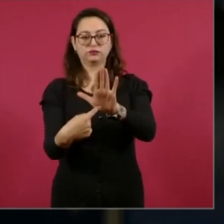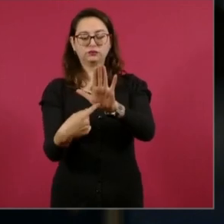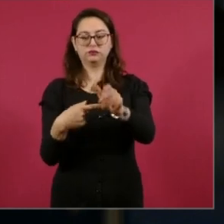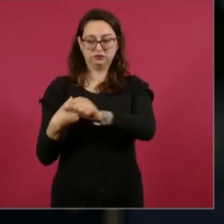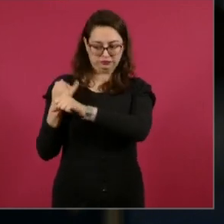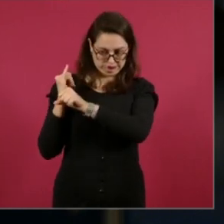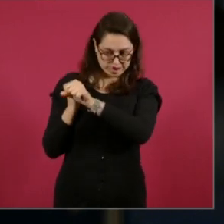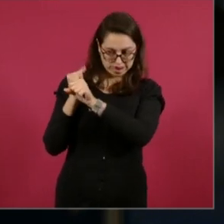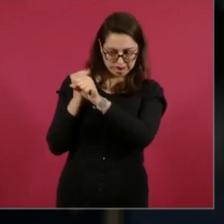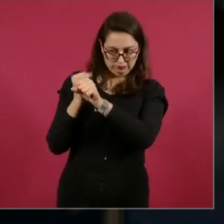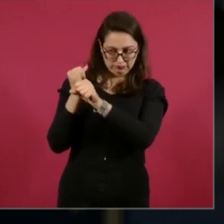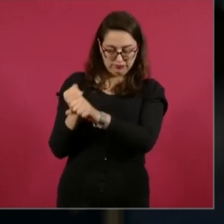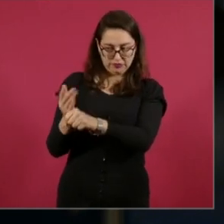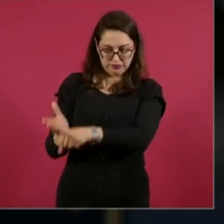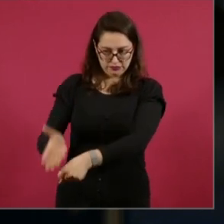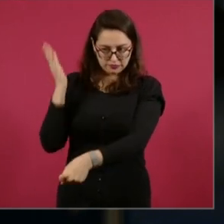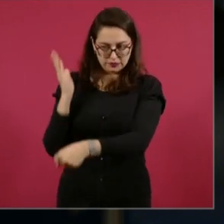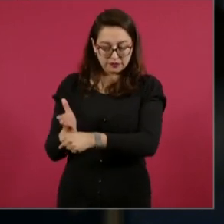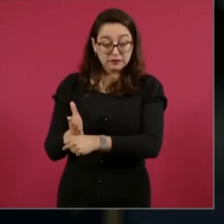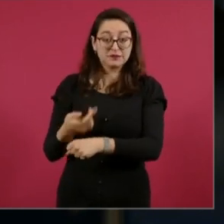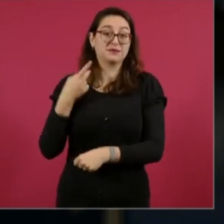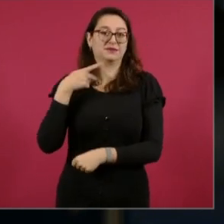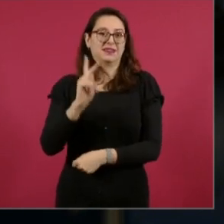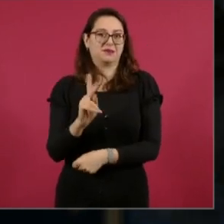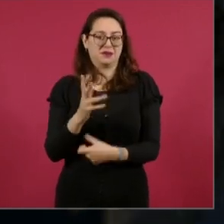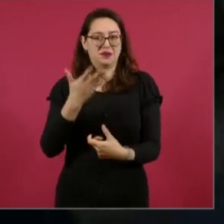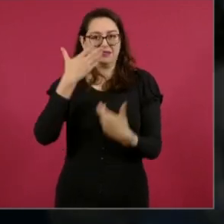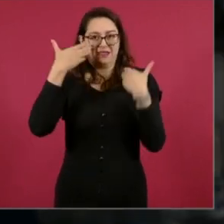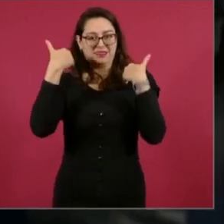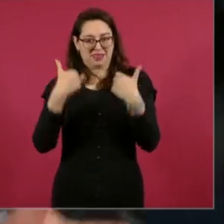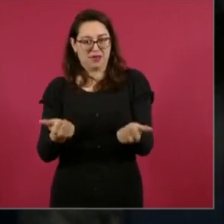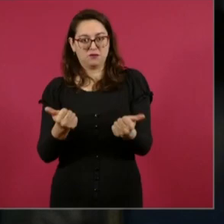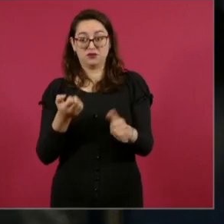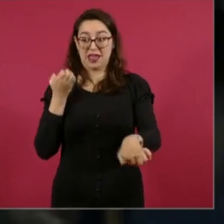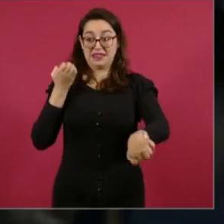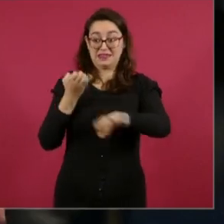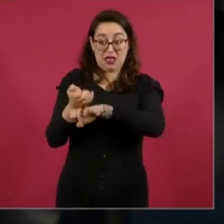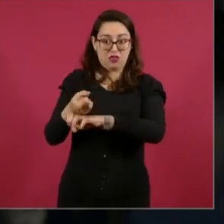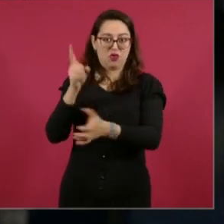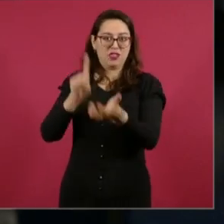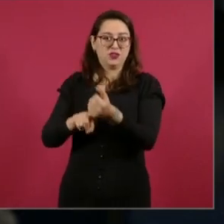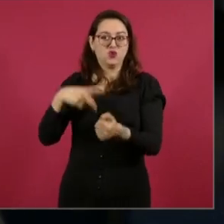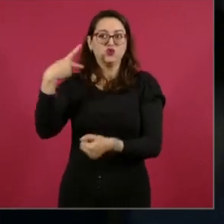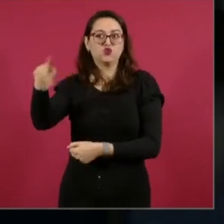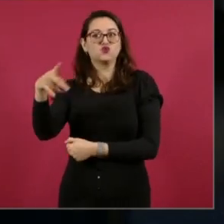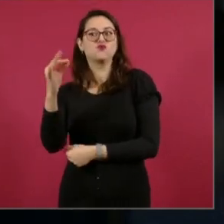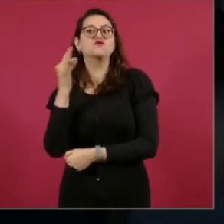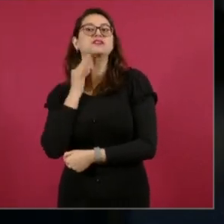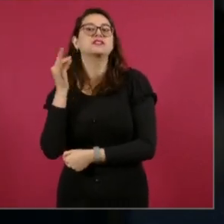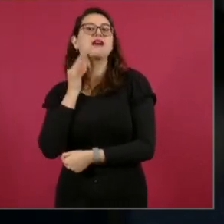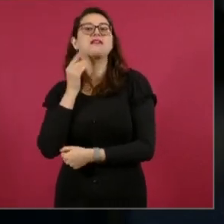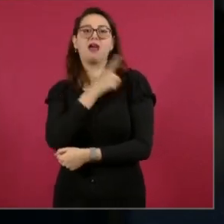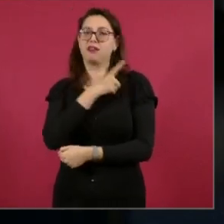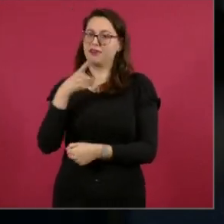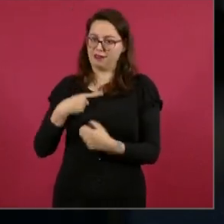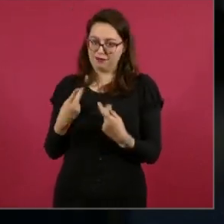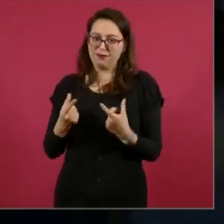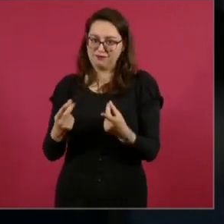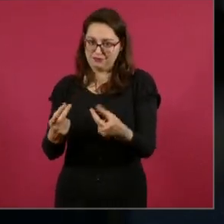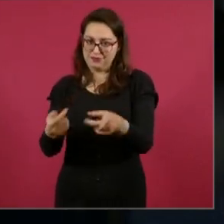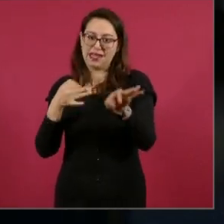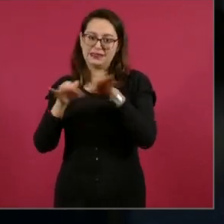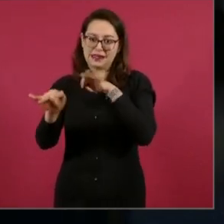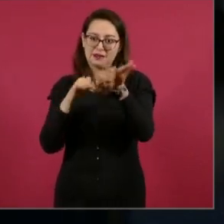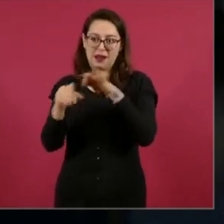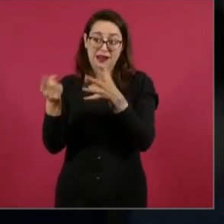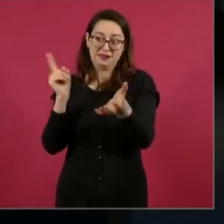final también las autoridades locales son las que tienen que colaborar con la federación. ¿No sería bueno hacer, por ejemplo, un reporte del último año de cómo van los avances